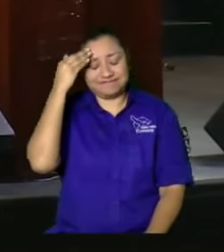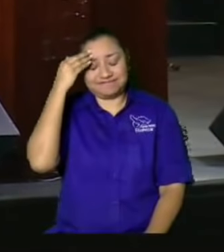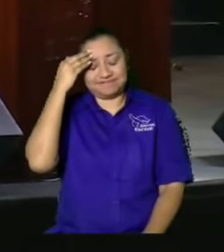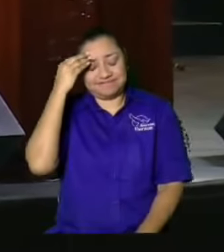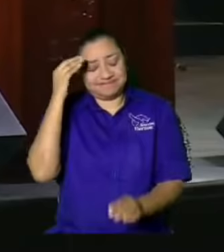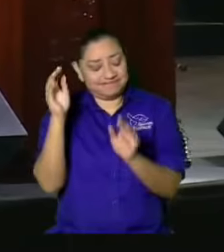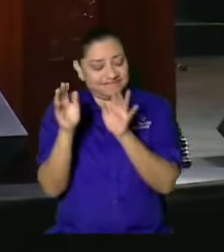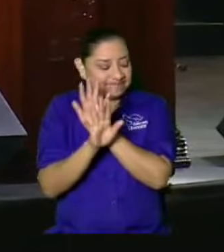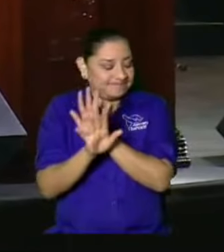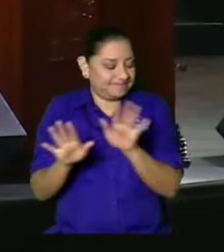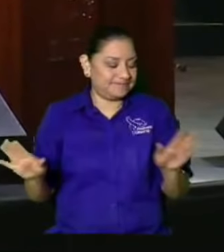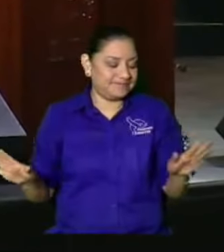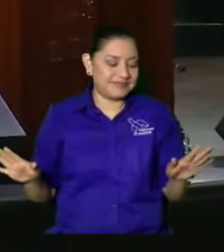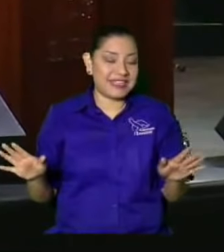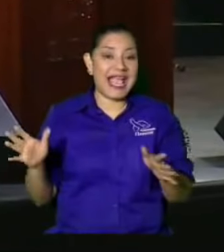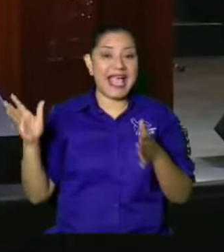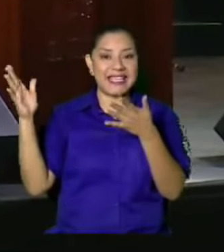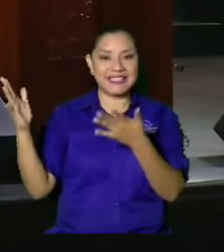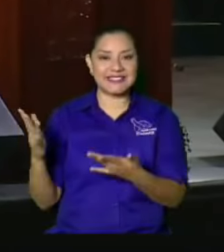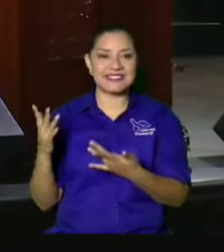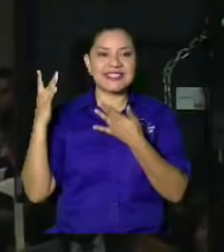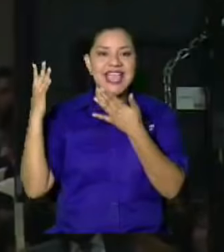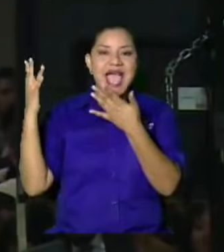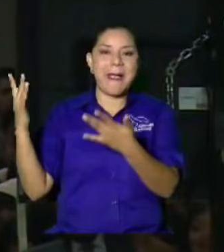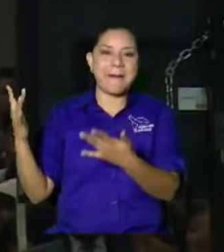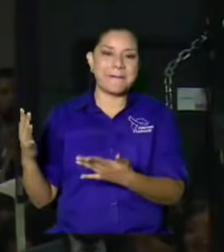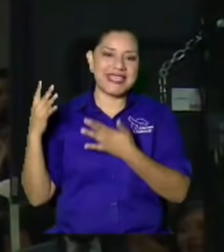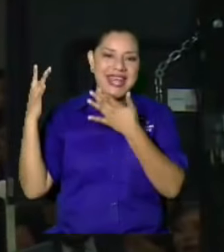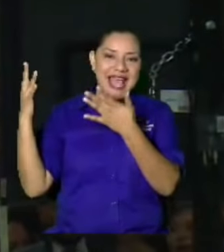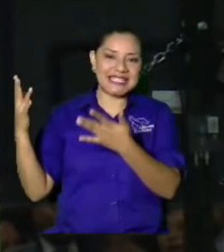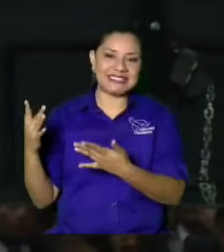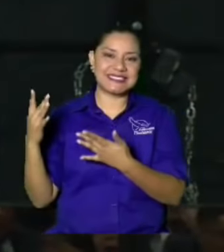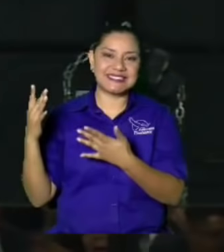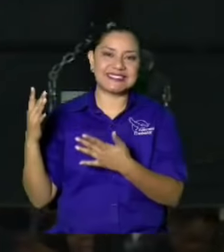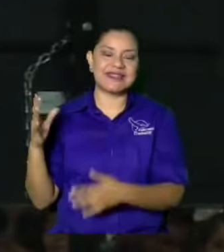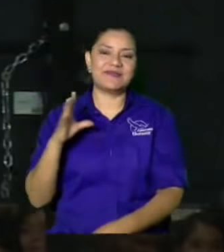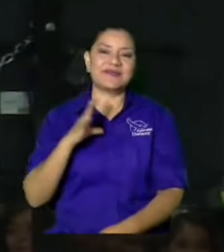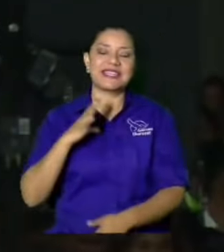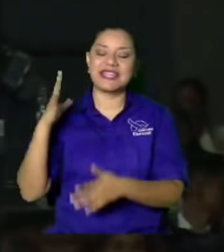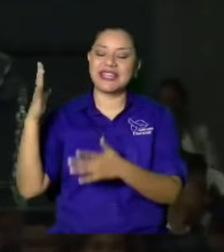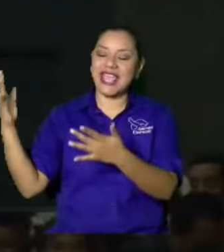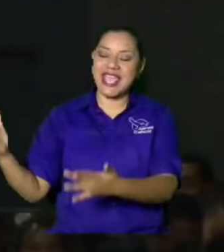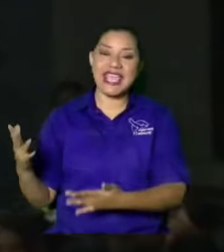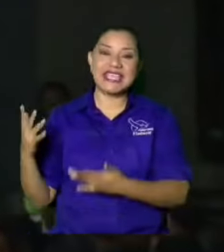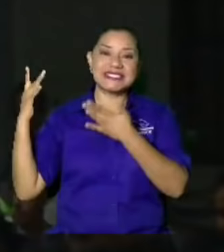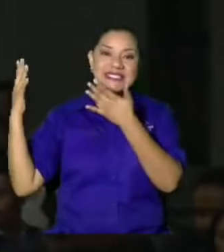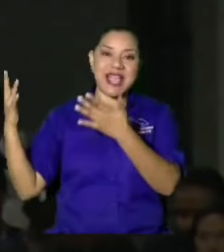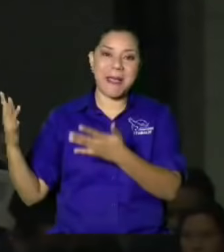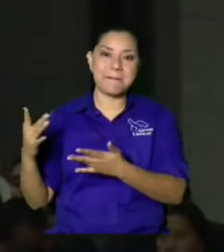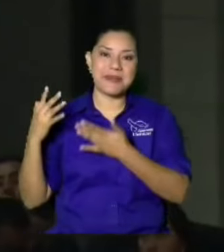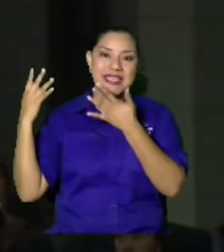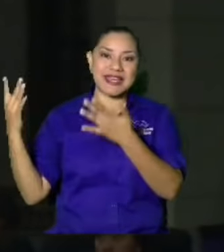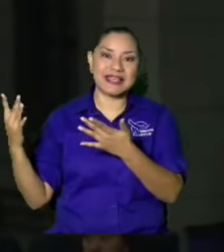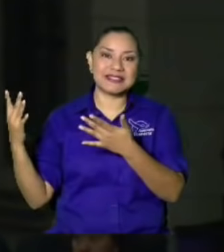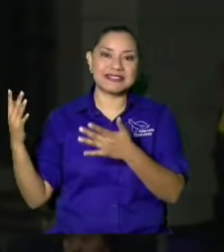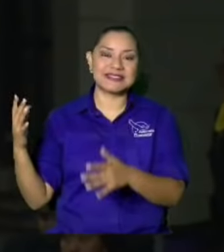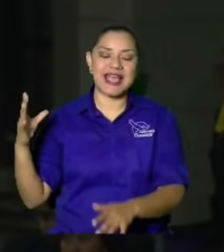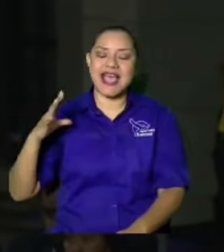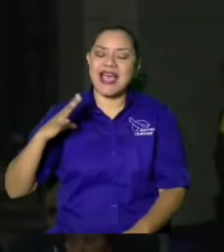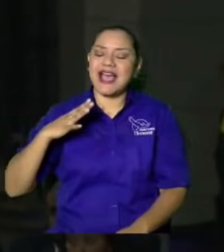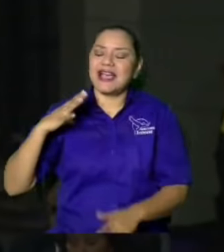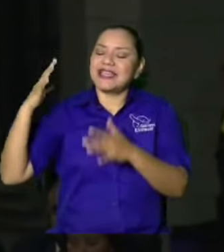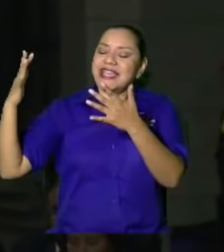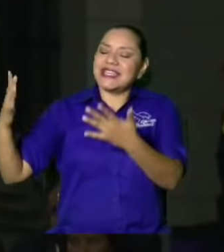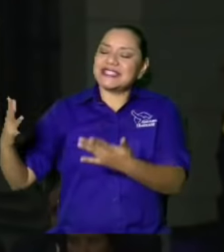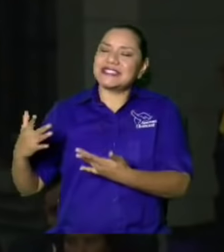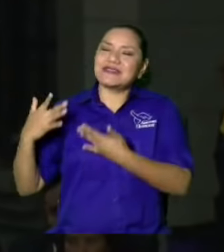dice: hay esperanza, hay esperanza, hay esperanza, hay esperanza, hay esperanza,